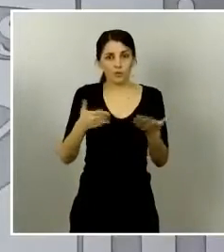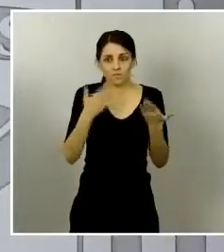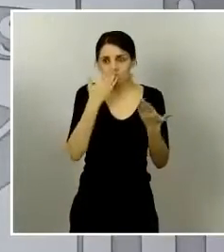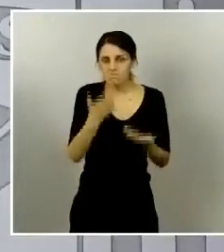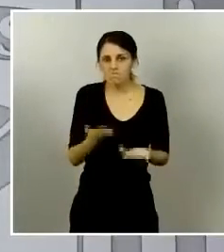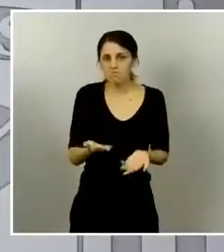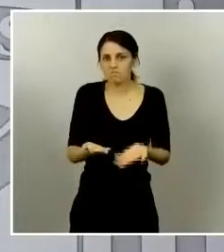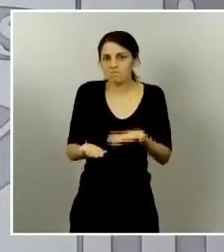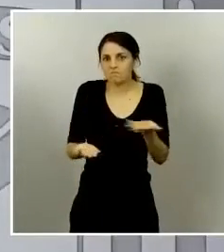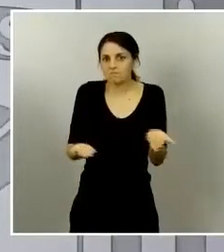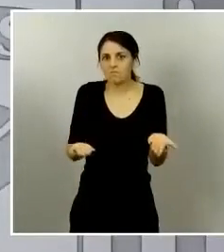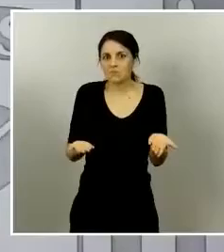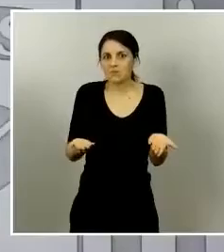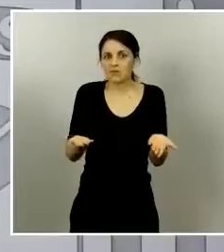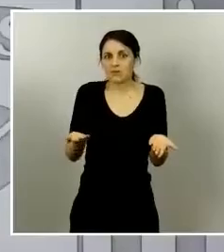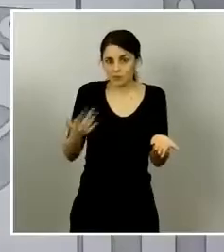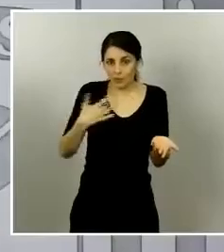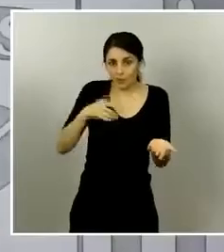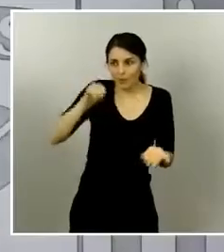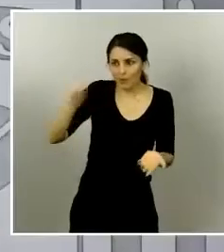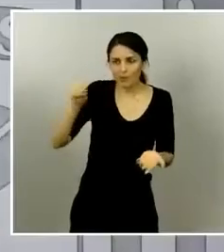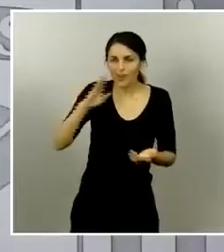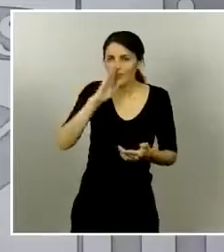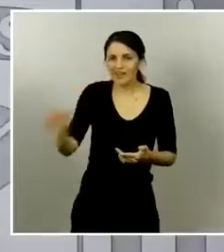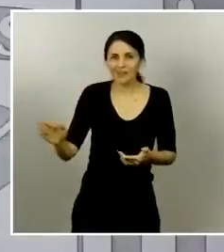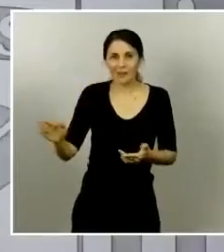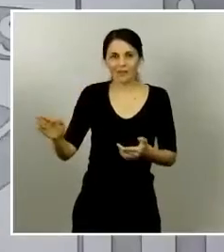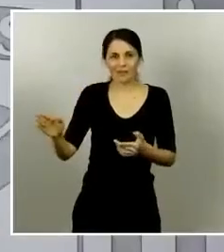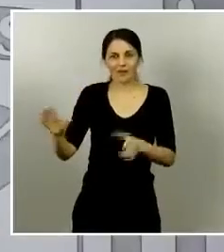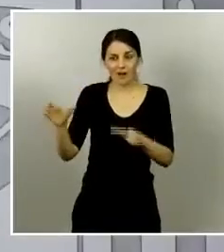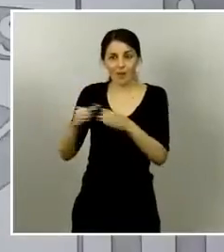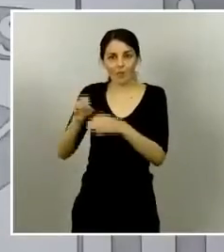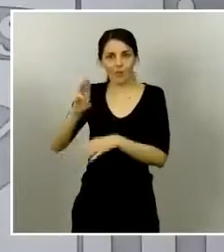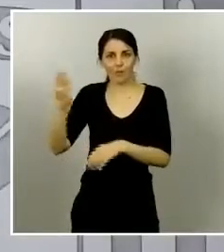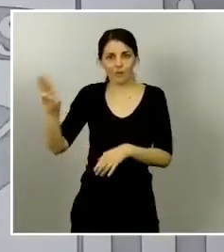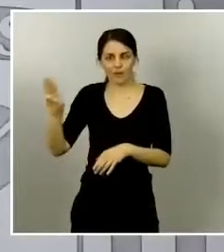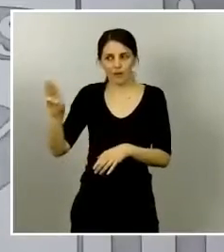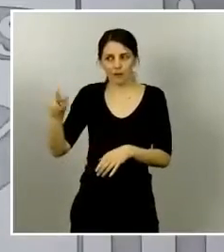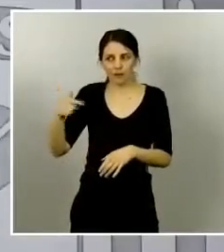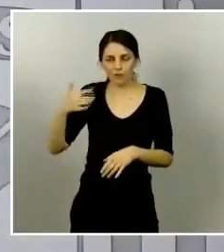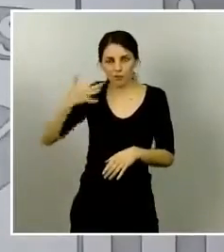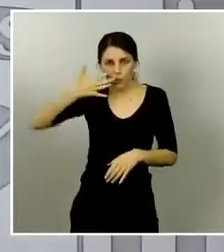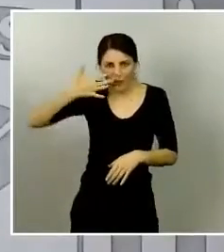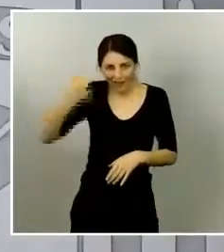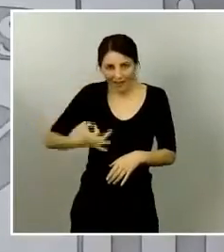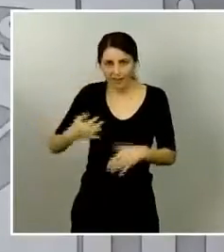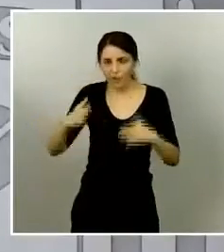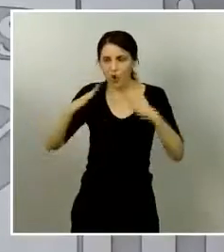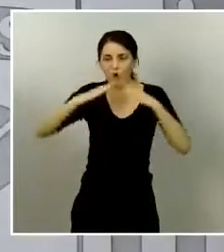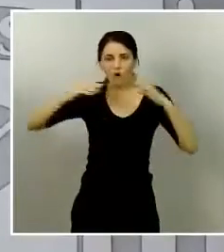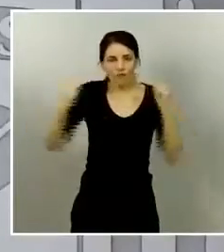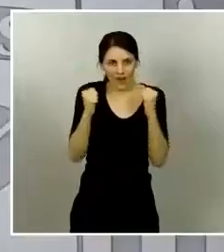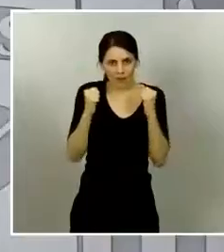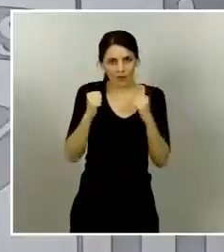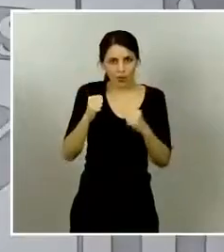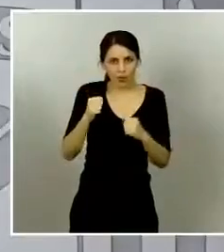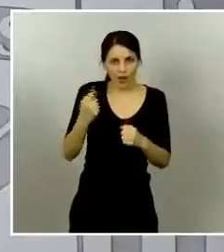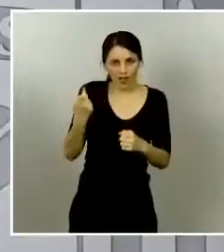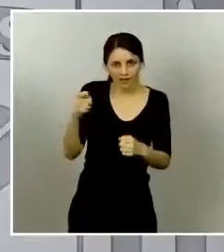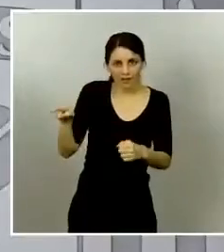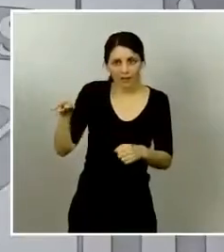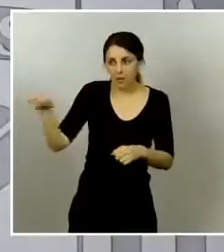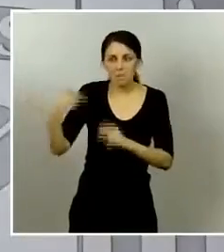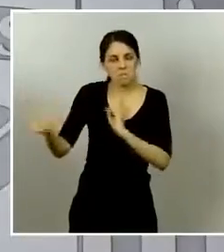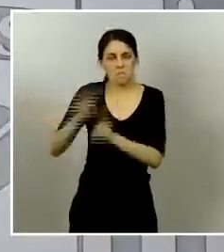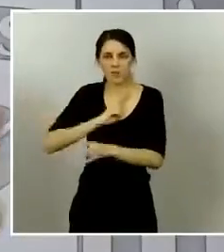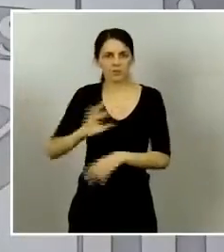todavía no haya contestado a la pregunta de si él creía que era imprescindible el confinamiento. Es que todavía el Partido Popular no ha